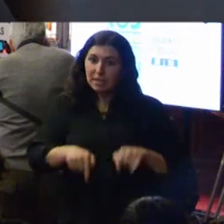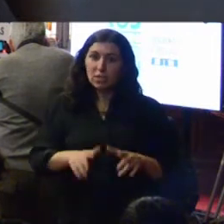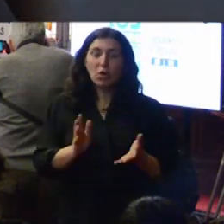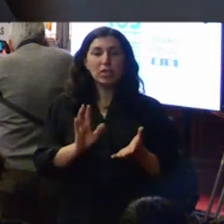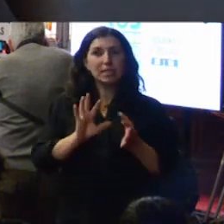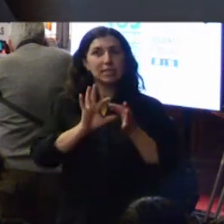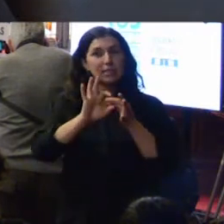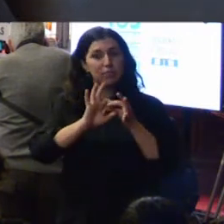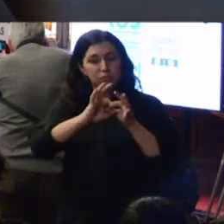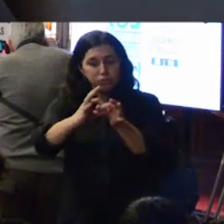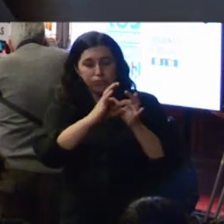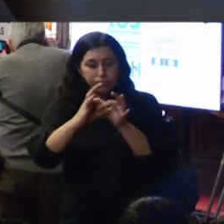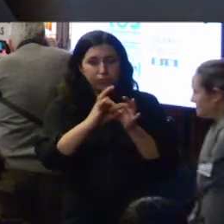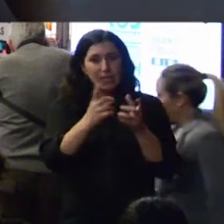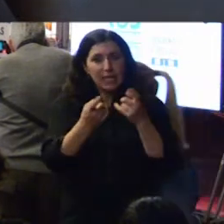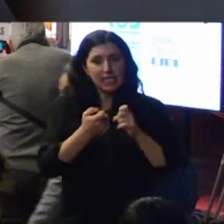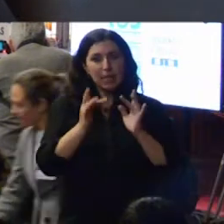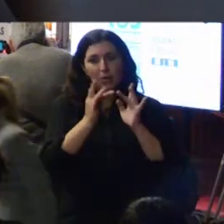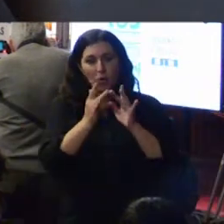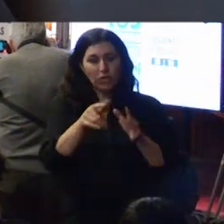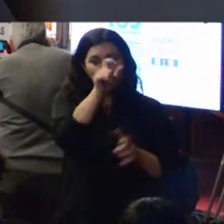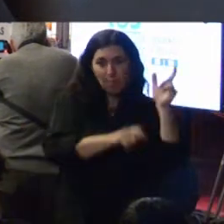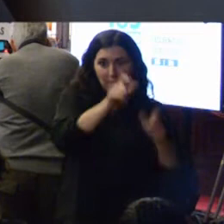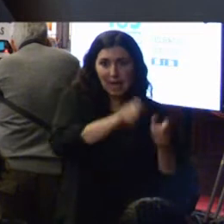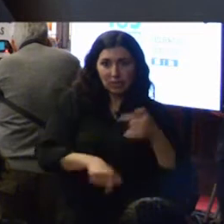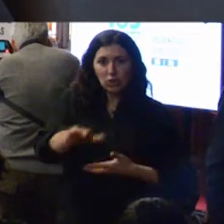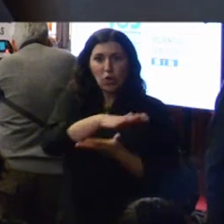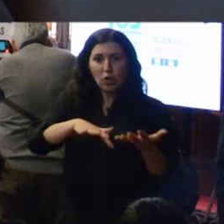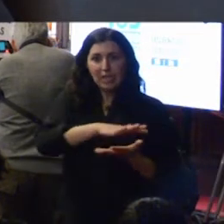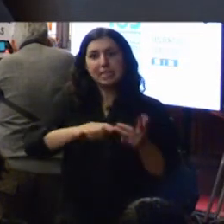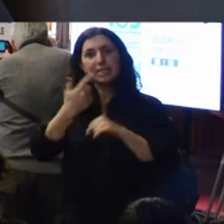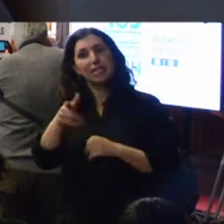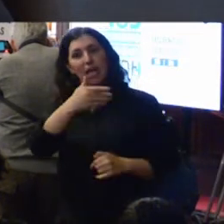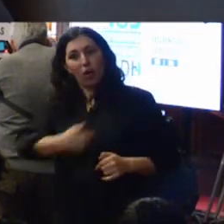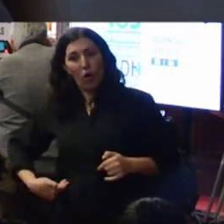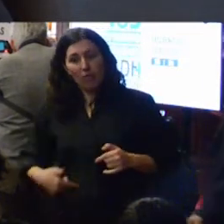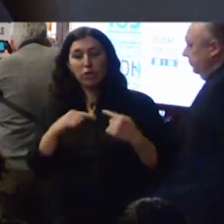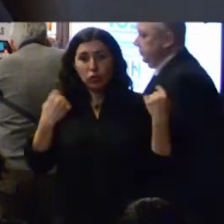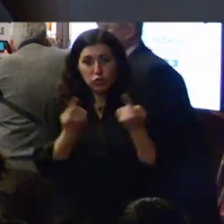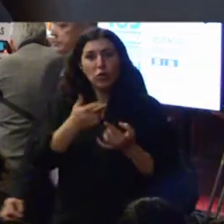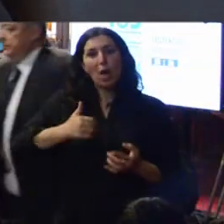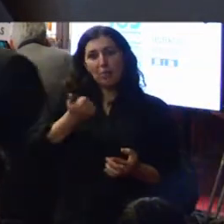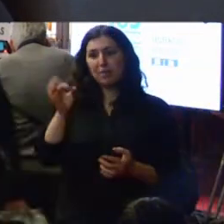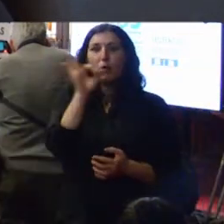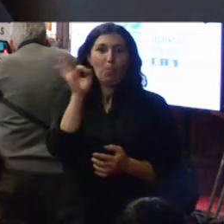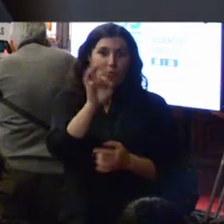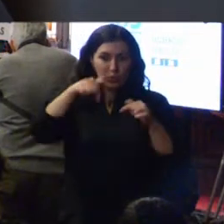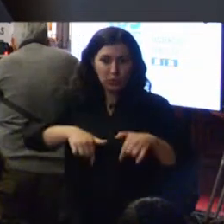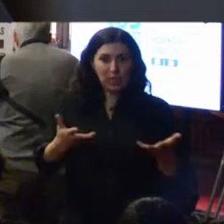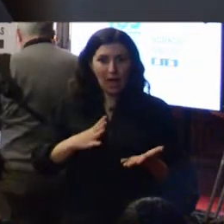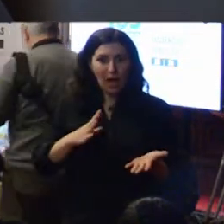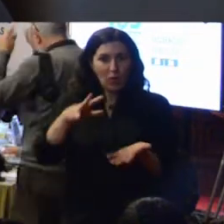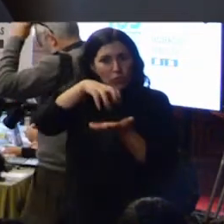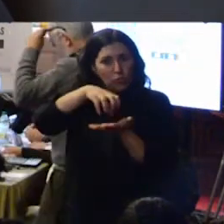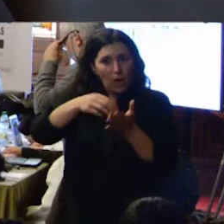comunicante para generar espacios de diálogo entre sociedad civil y el Estado, pues aprovechamos la oportunidad que existe de que el Ilustrado Estado